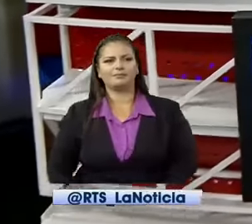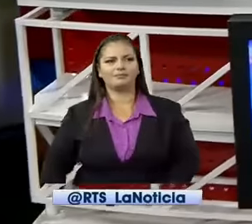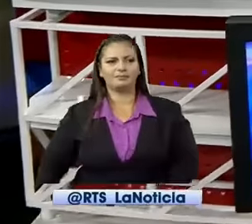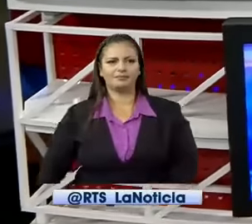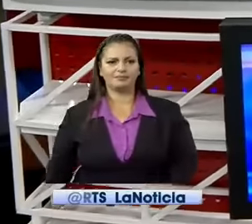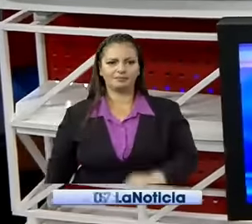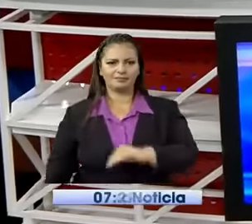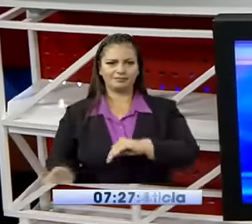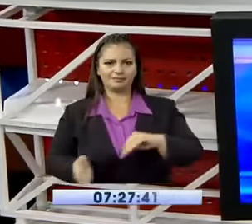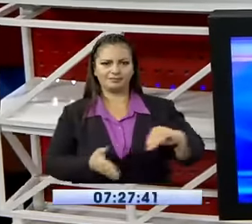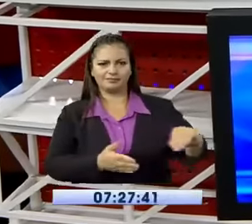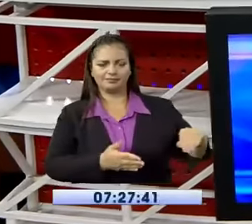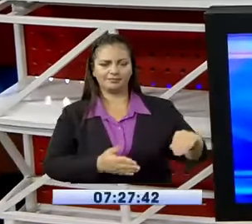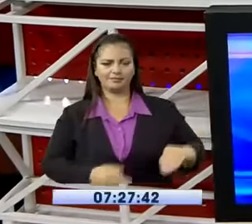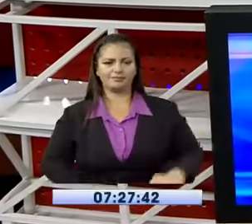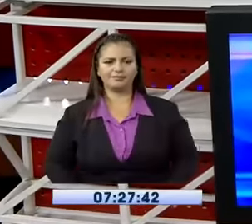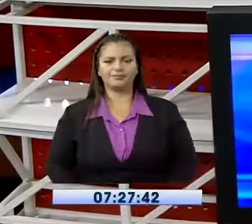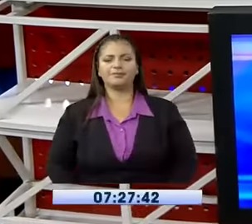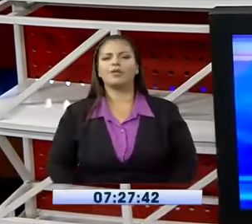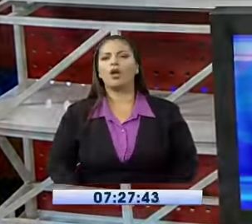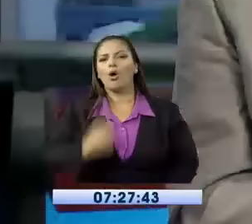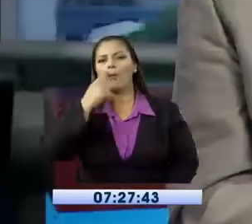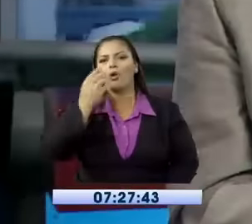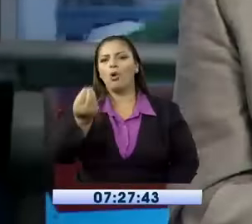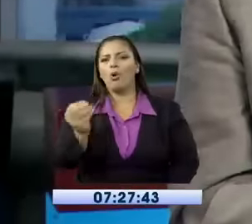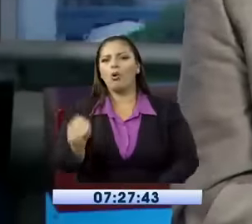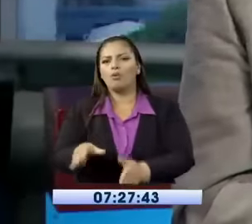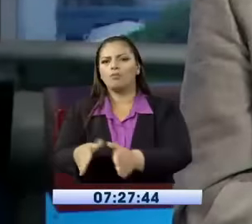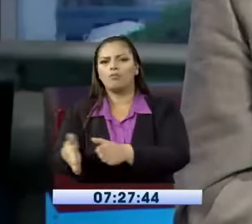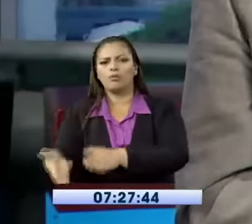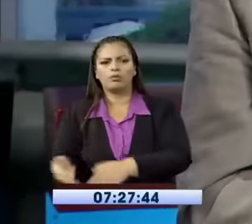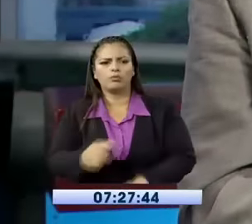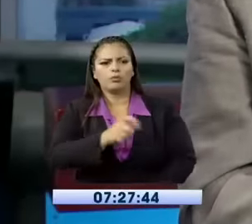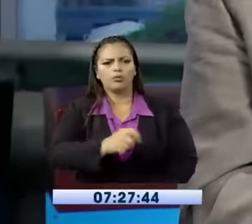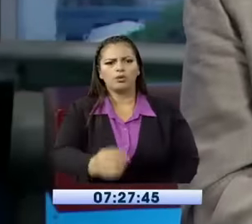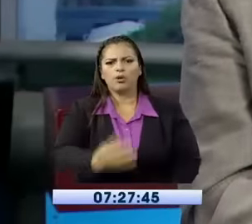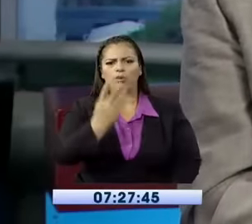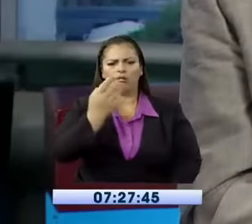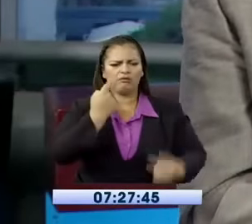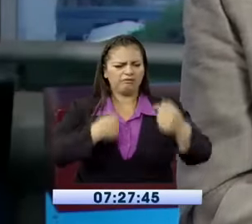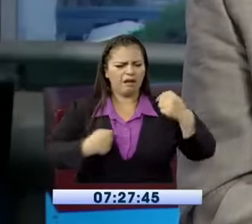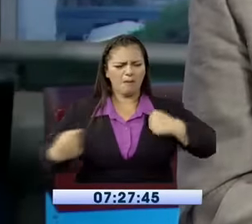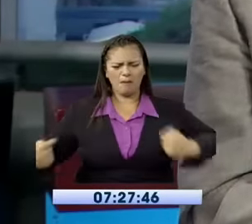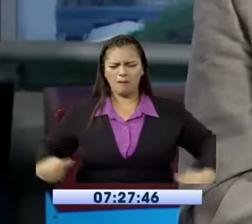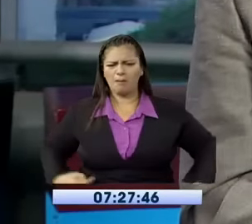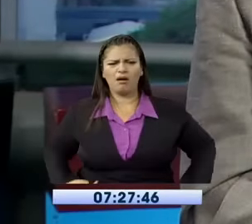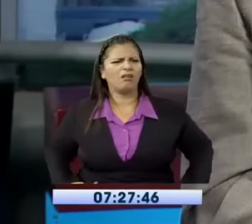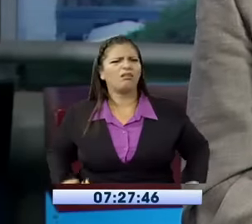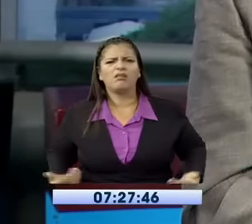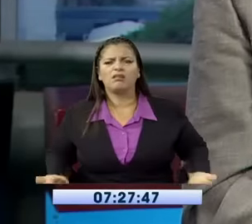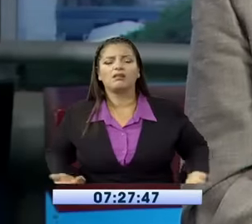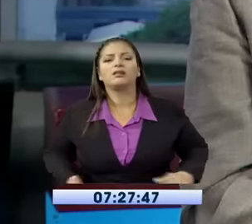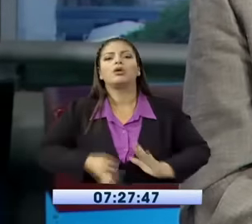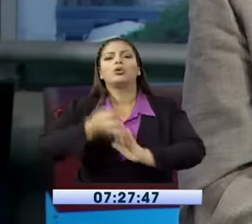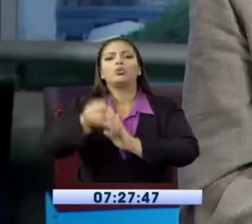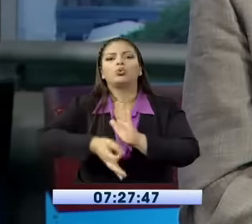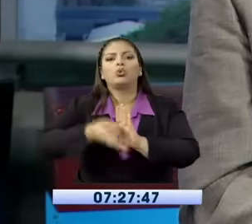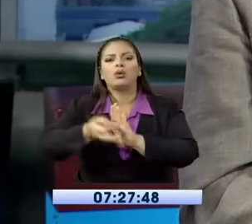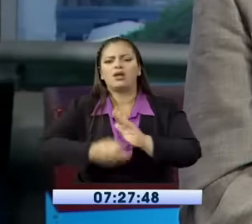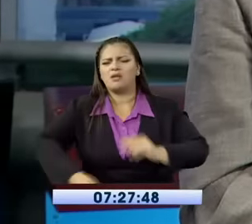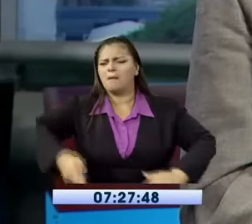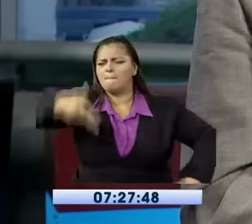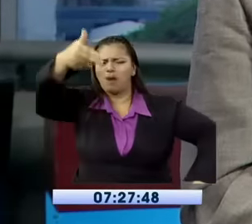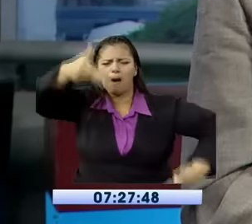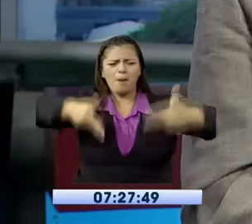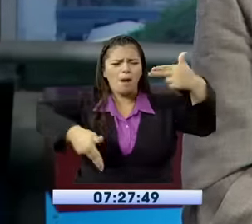cambiar de información un joven murió y otras cuatro personas resultaron heridas en una balacera ocurrida en el cantón Durán provincia de guayas según Las